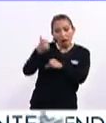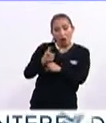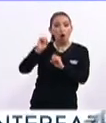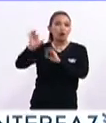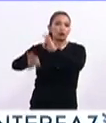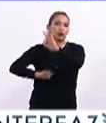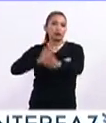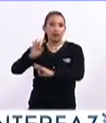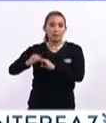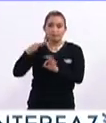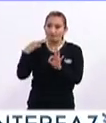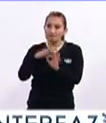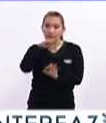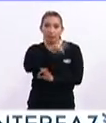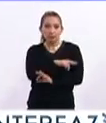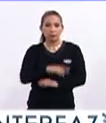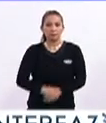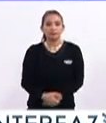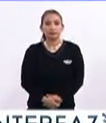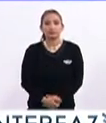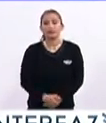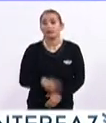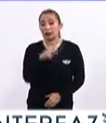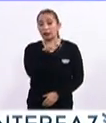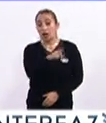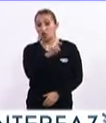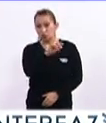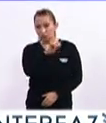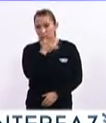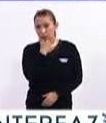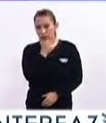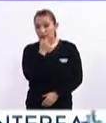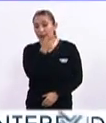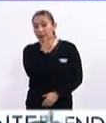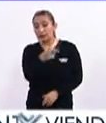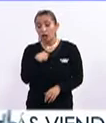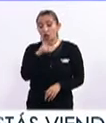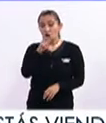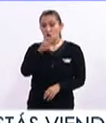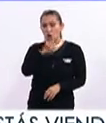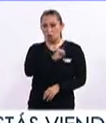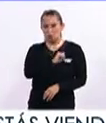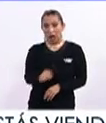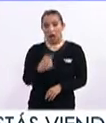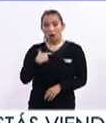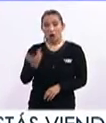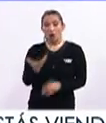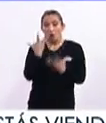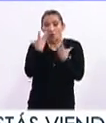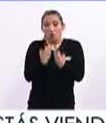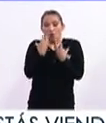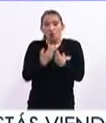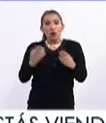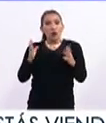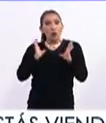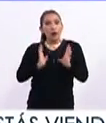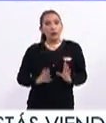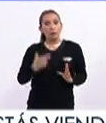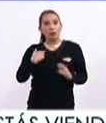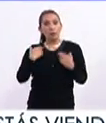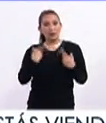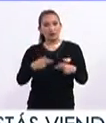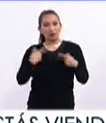y tratarlo de forma oportuna y efectiva. De acuerdo con Dueñas González, los tumores malignos consumen la energía que necesitan los